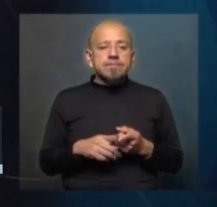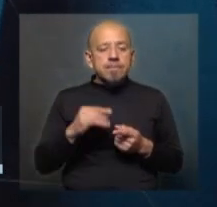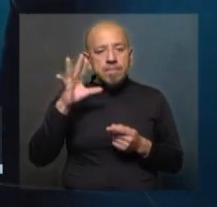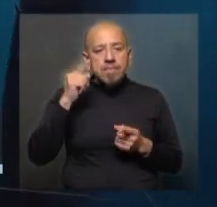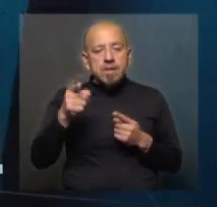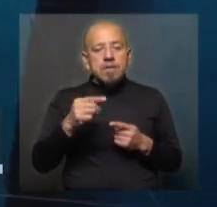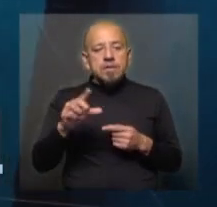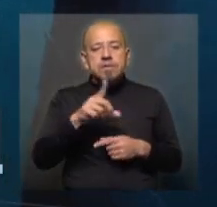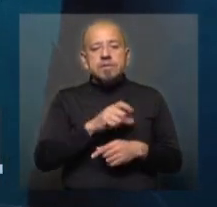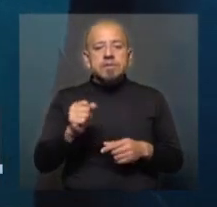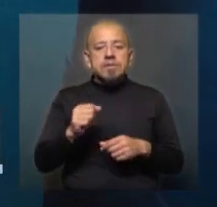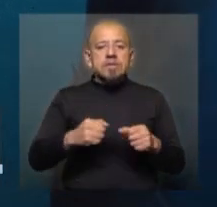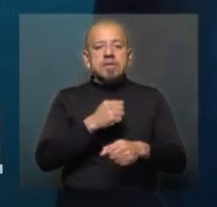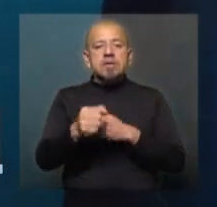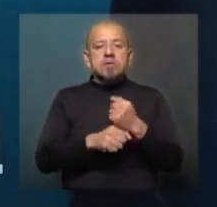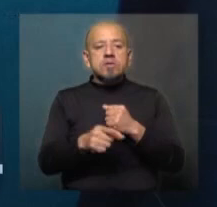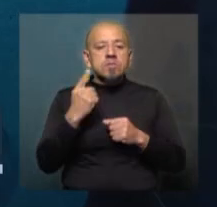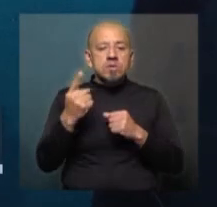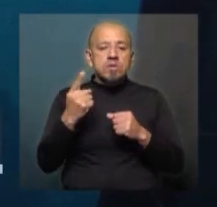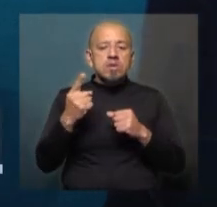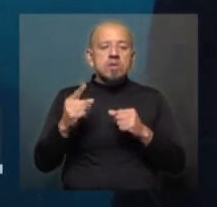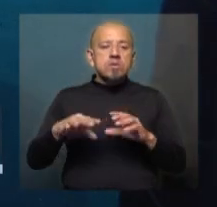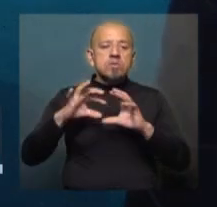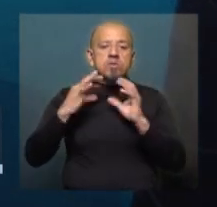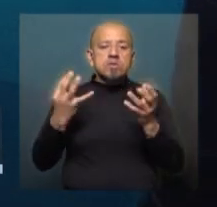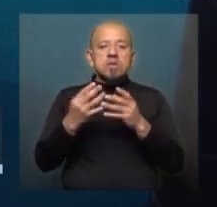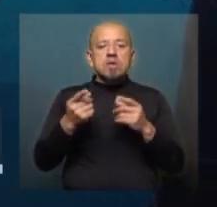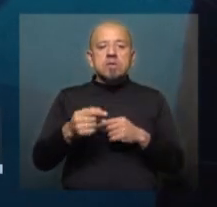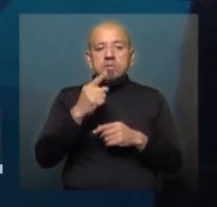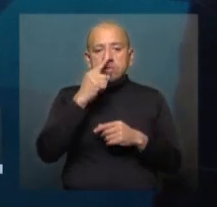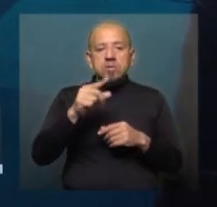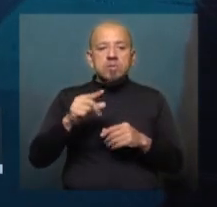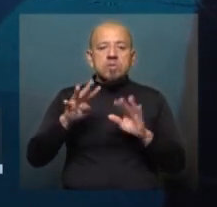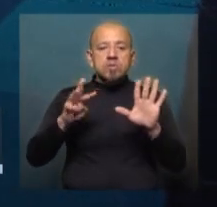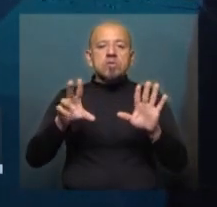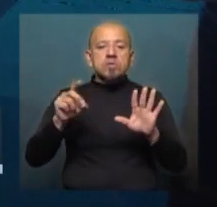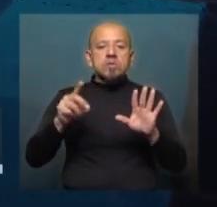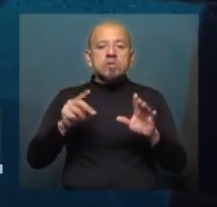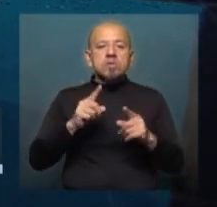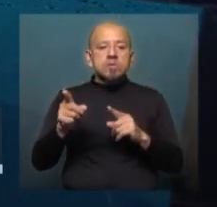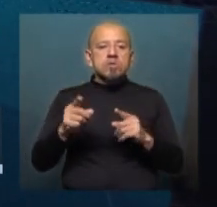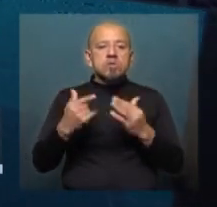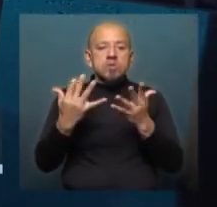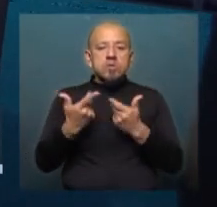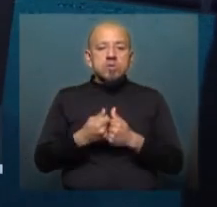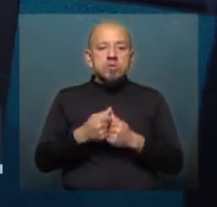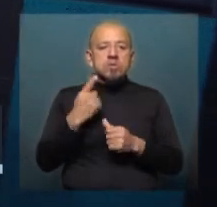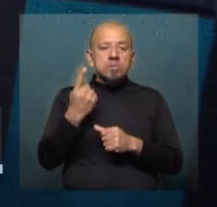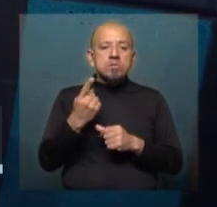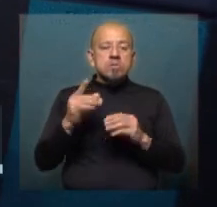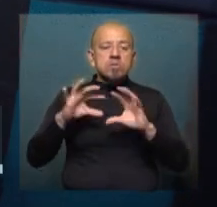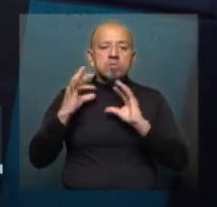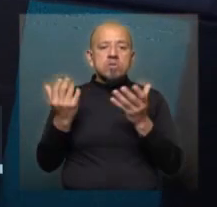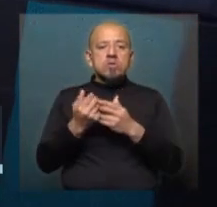a los 100 años aquel primer mundial de 1930 no es solamente recordar la organización del primer mundial de